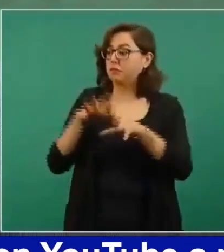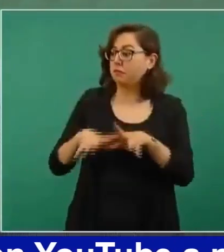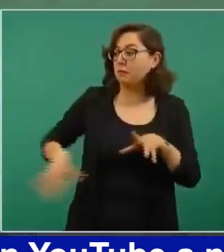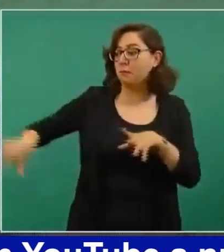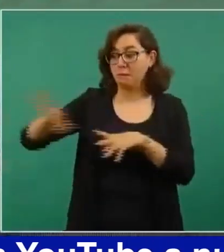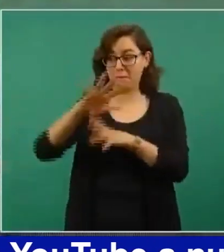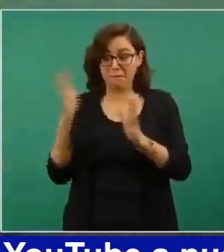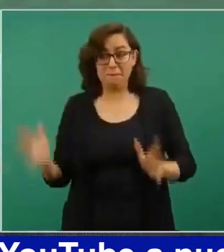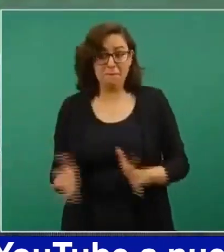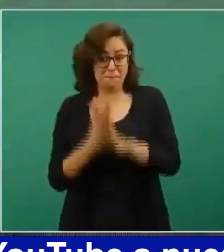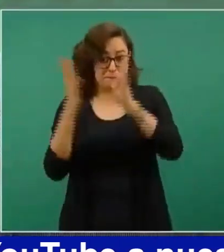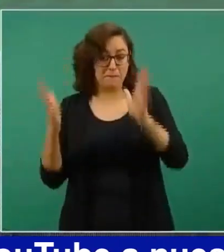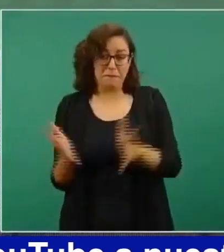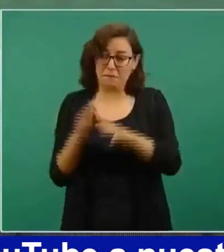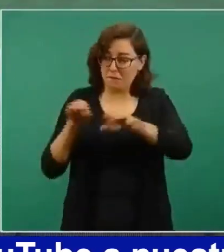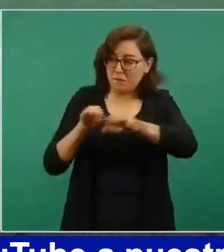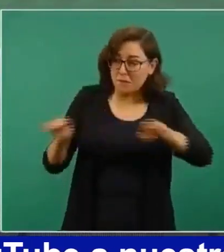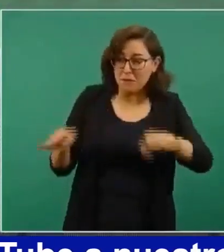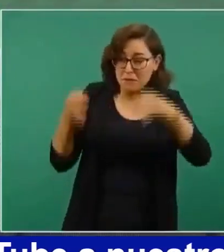Porque la democracia es